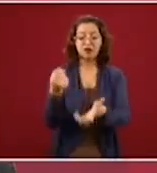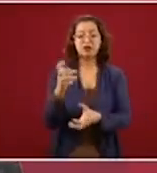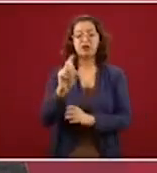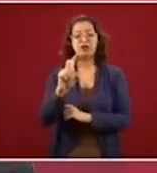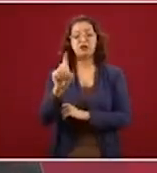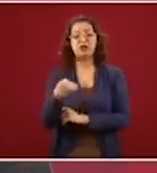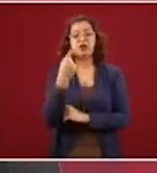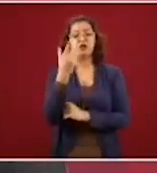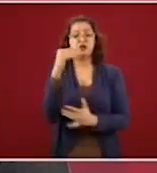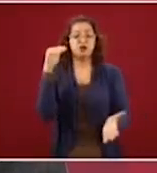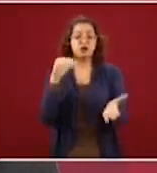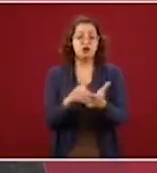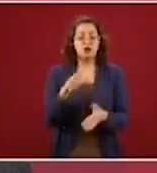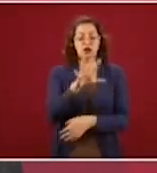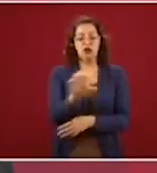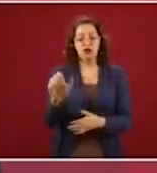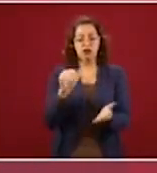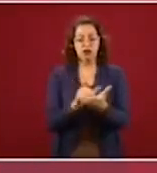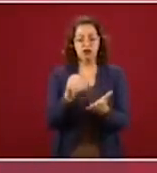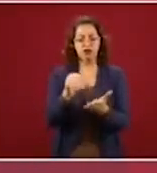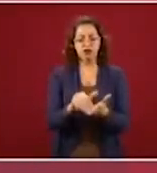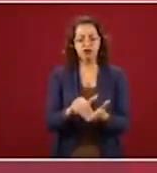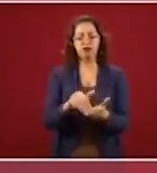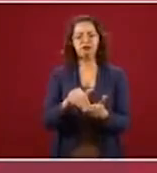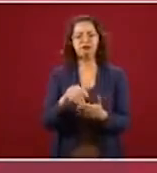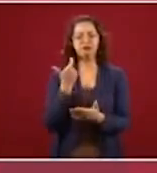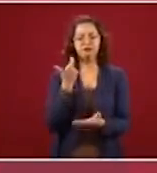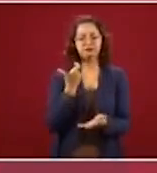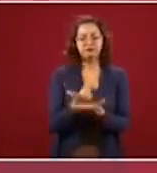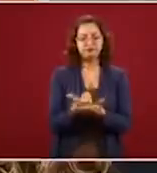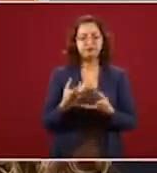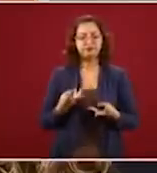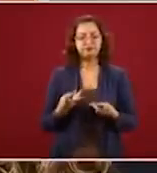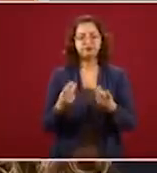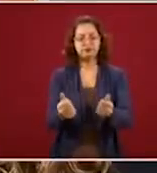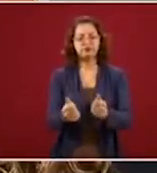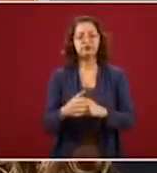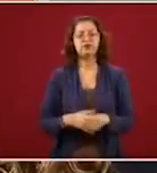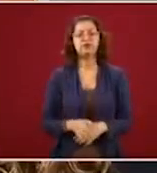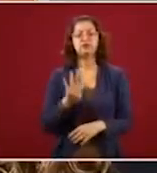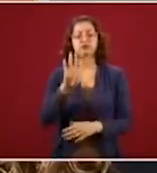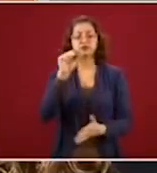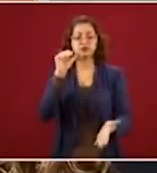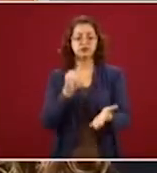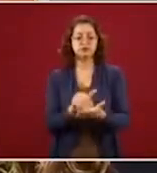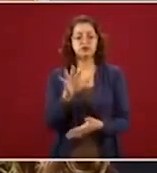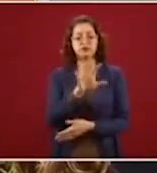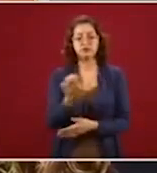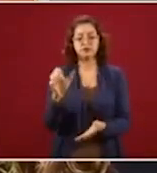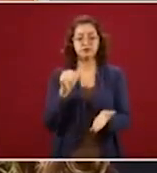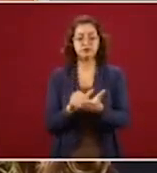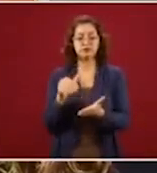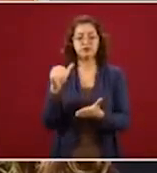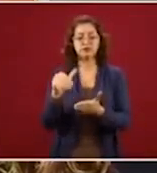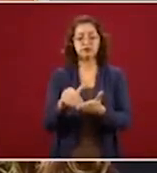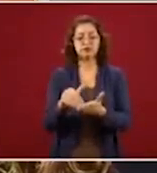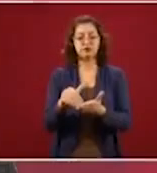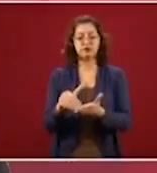mil 500 millones de pesos de estos 4 mil 500 millones fueron